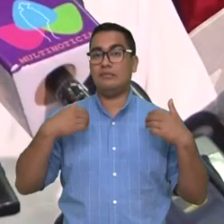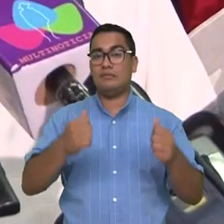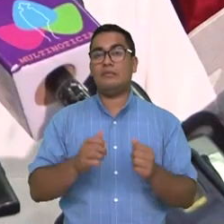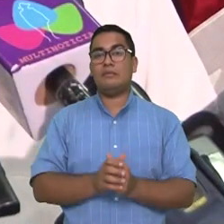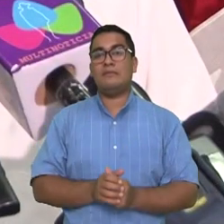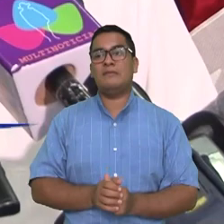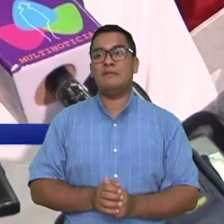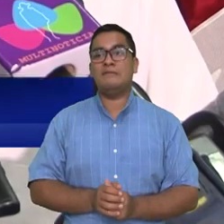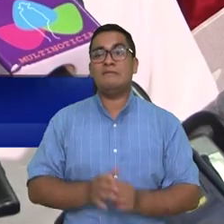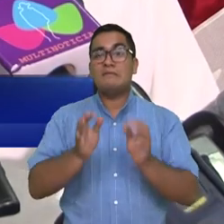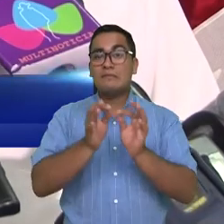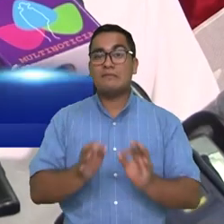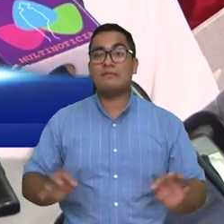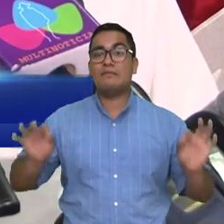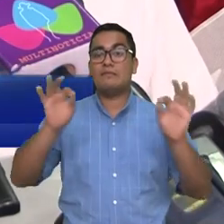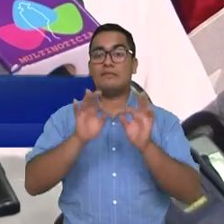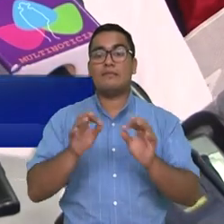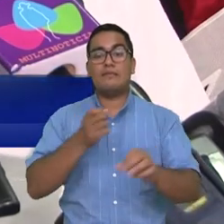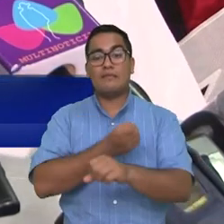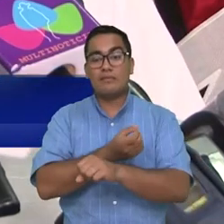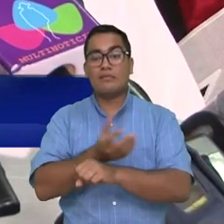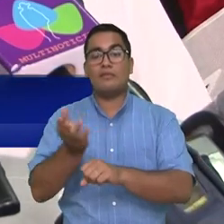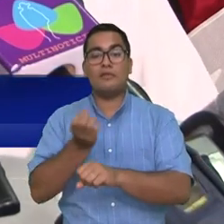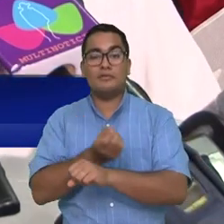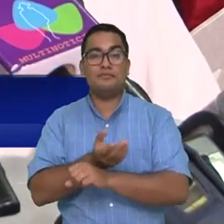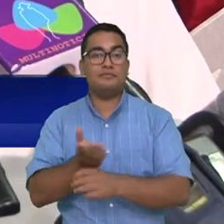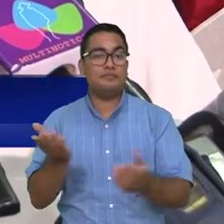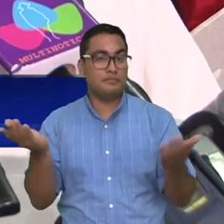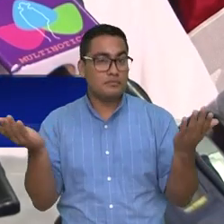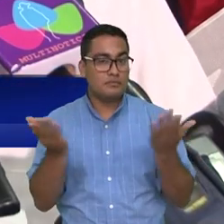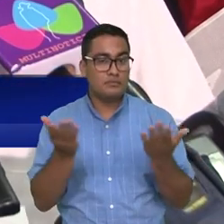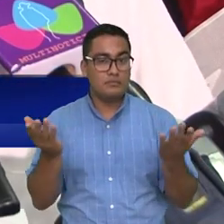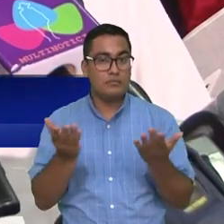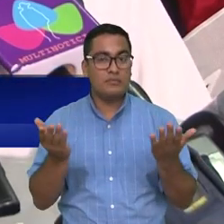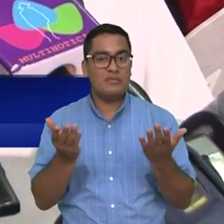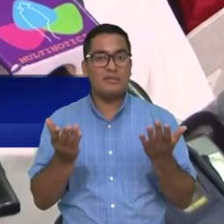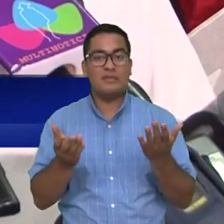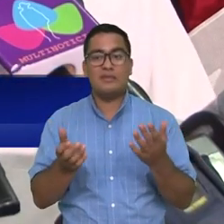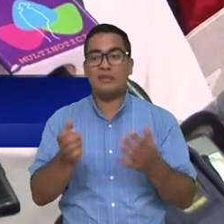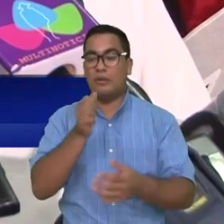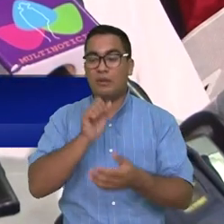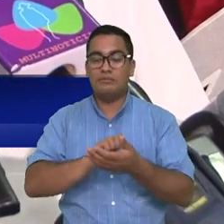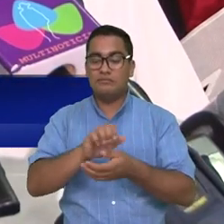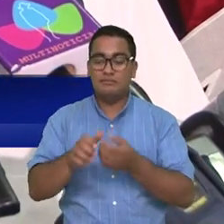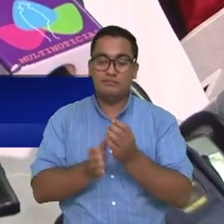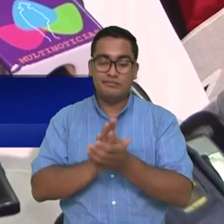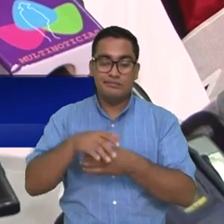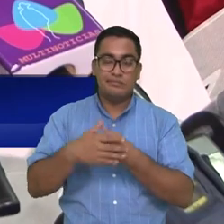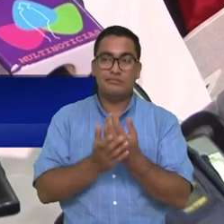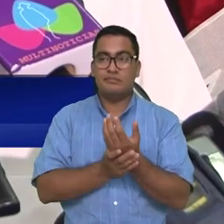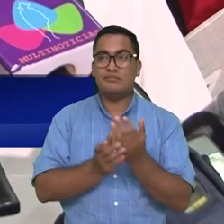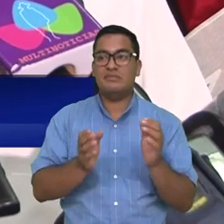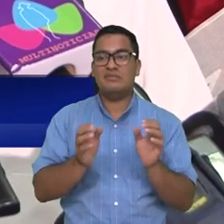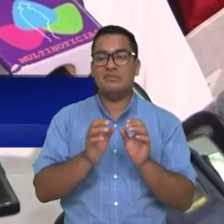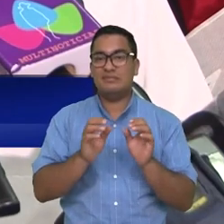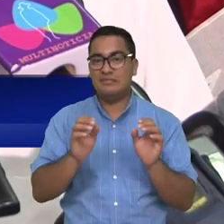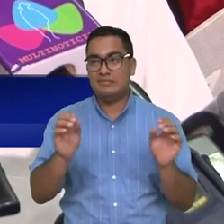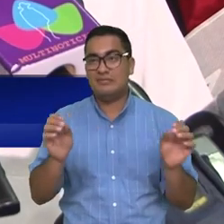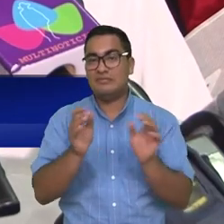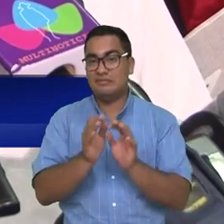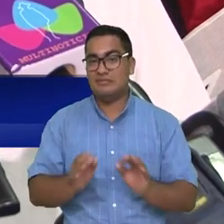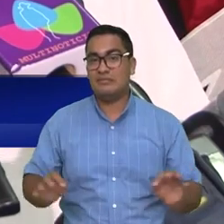es que recomendamos también que si falla esto de no lavarse las manos frecuentemente, debemos de